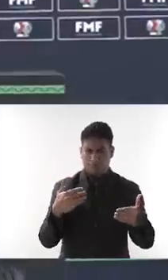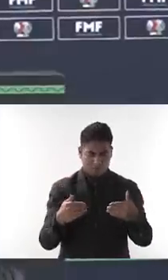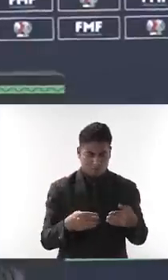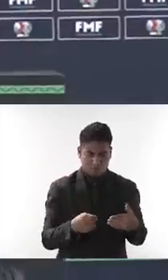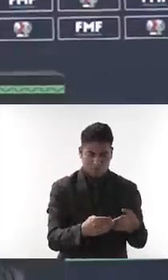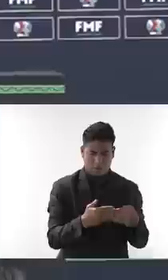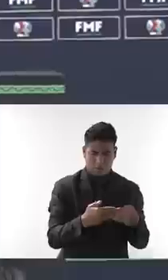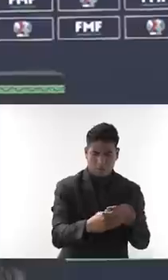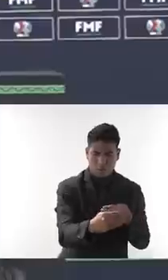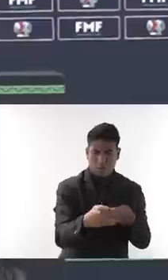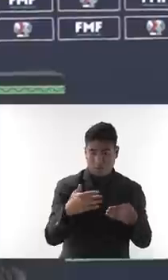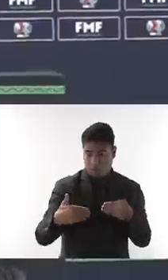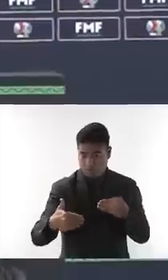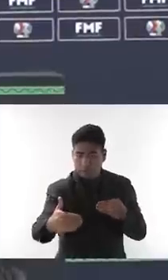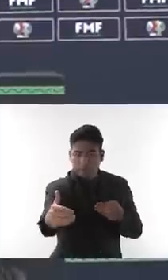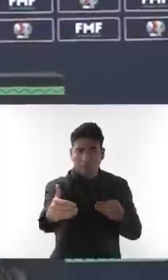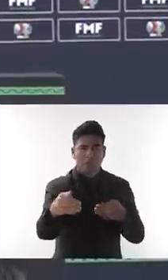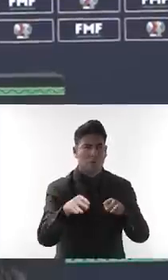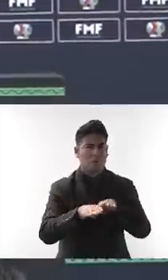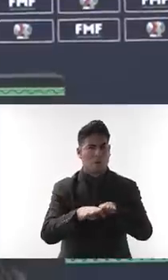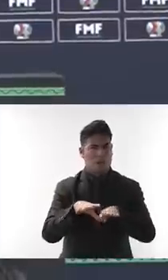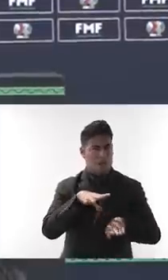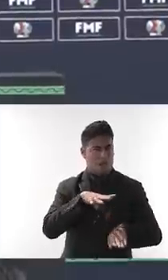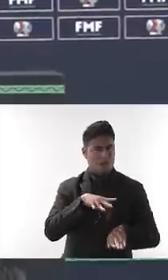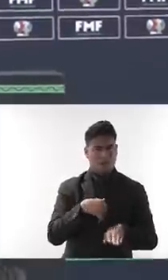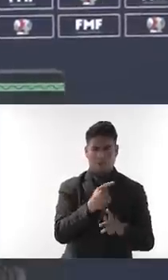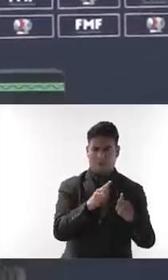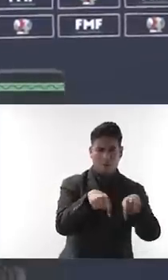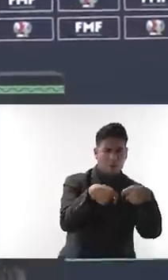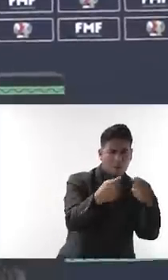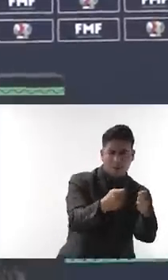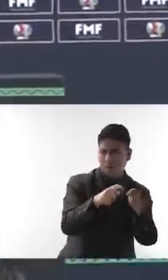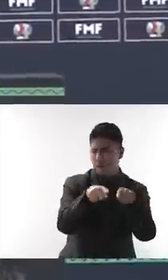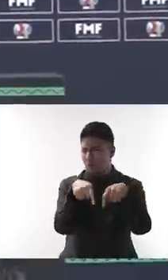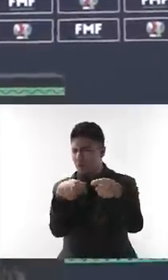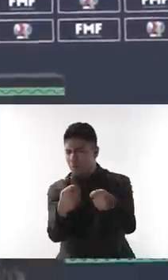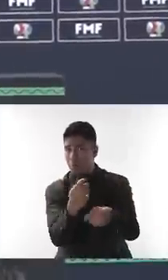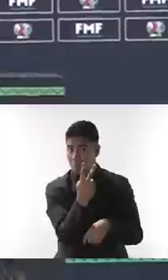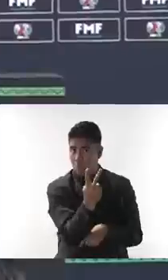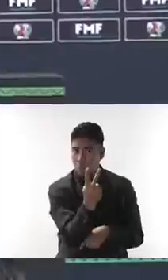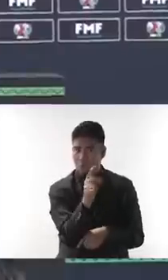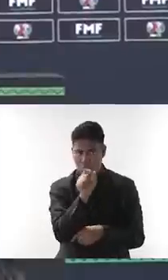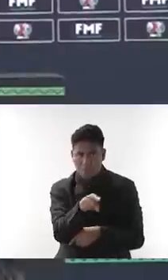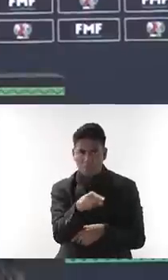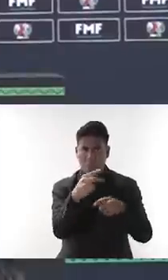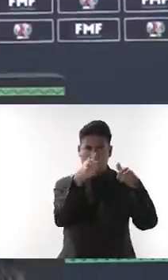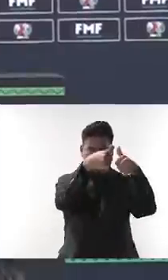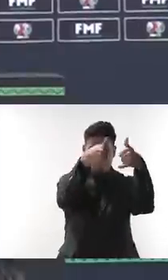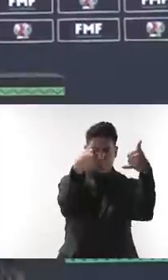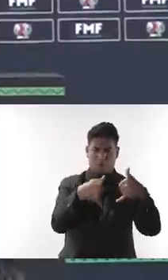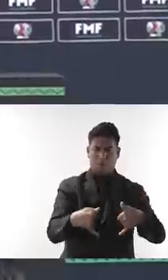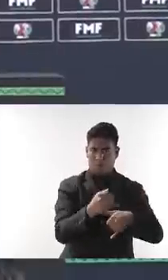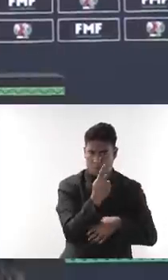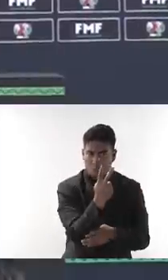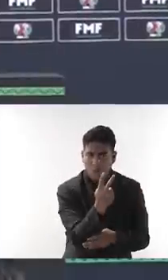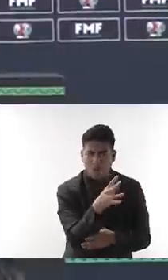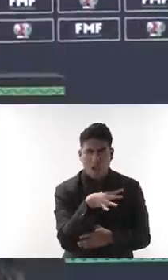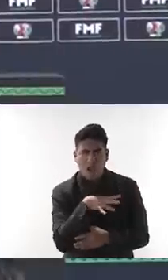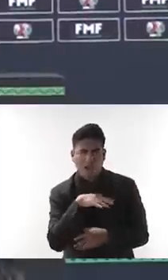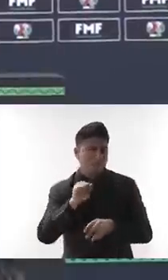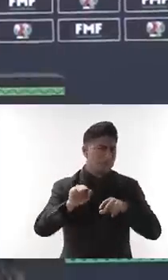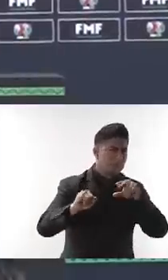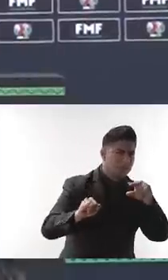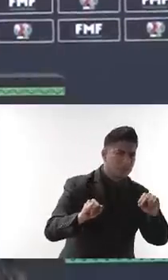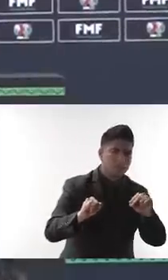títulos, dos trofeos, si es que va por ahí la cosa. Sí, perdón. Sigue. Y la otra, bueno, un par para John de